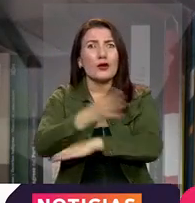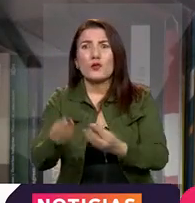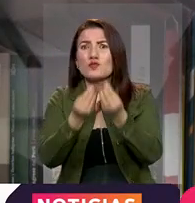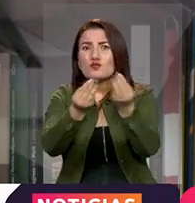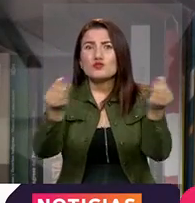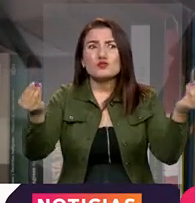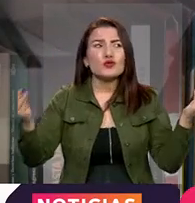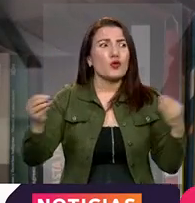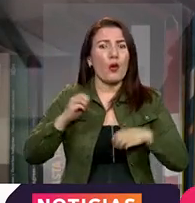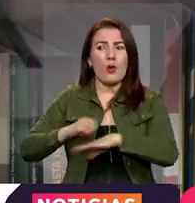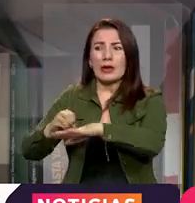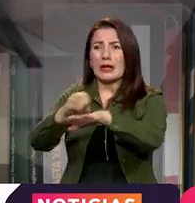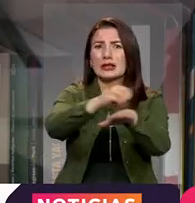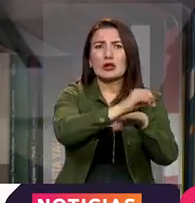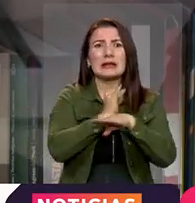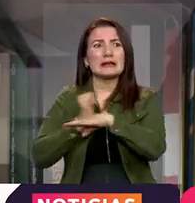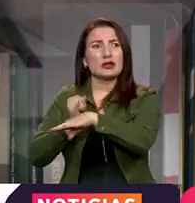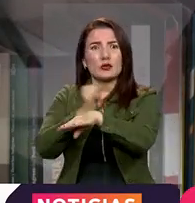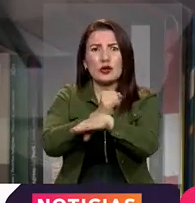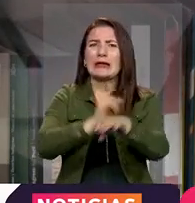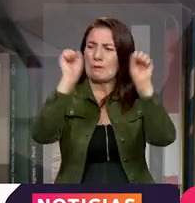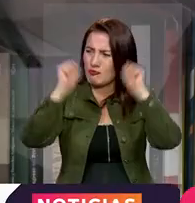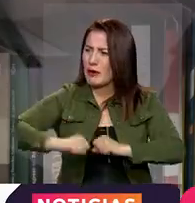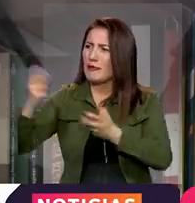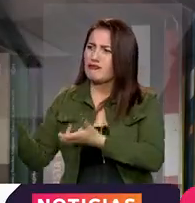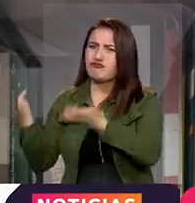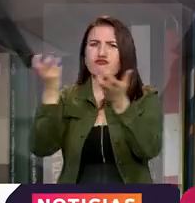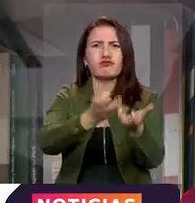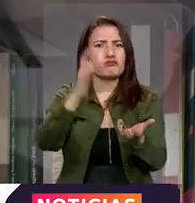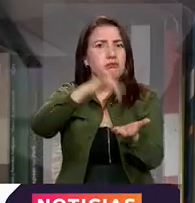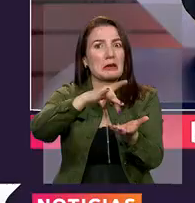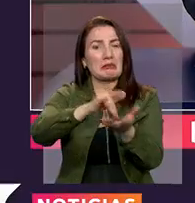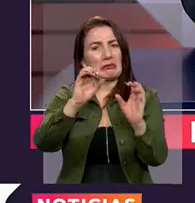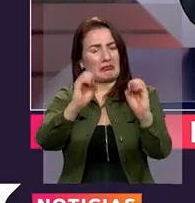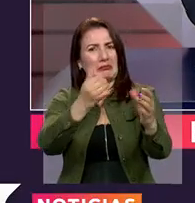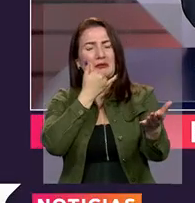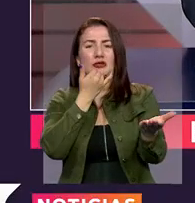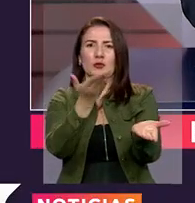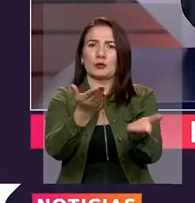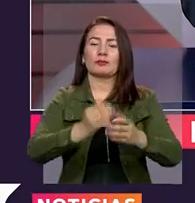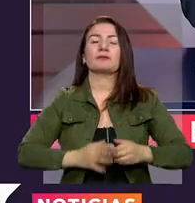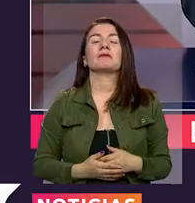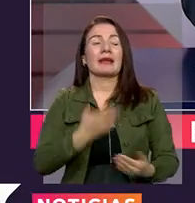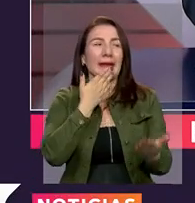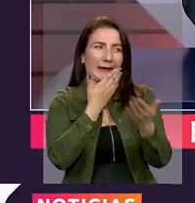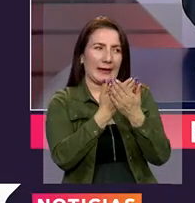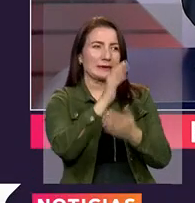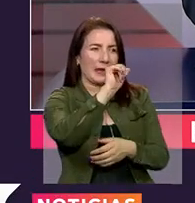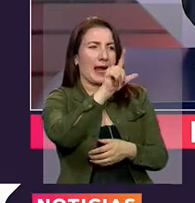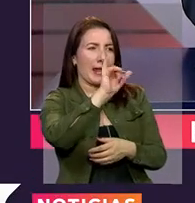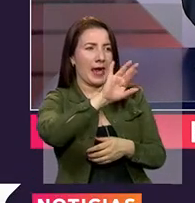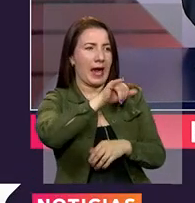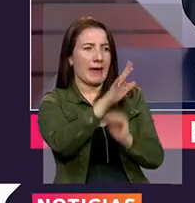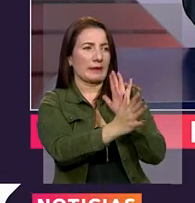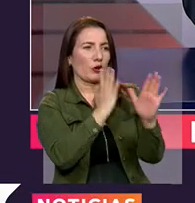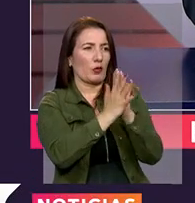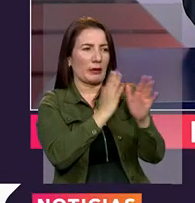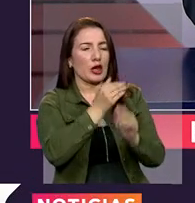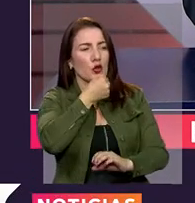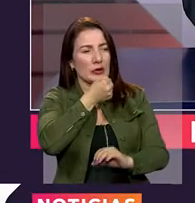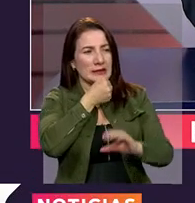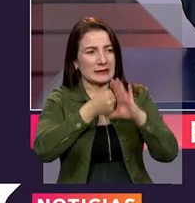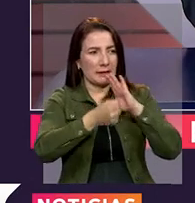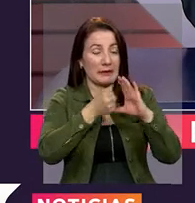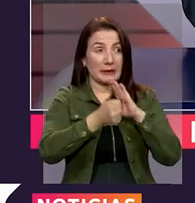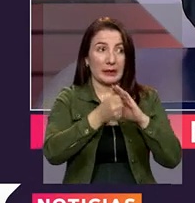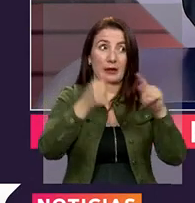muchísimas organizaciones e instituciones apostaron por su participación. Alejandra Barrios, muchísimas gracias por acompañarnos aquí en Noticias